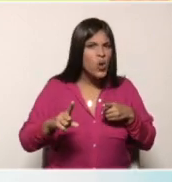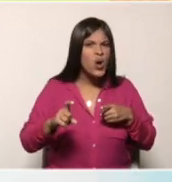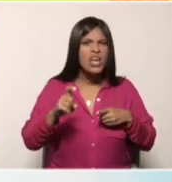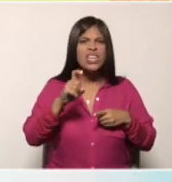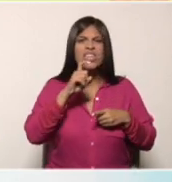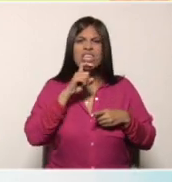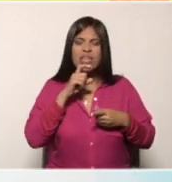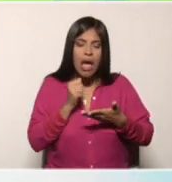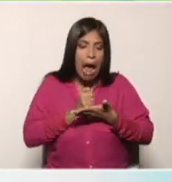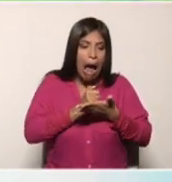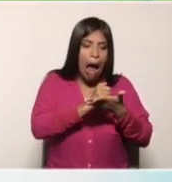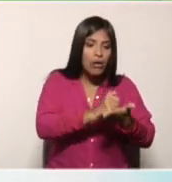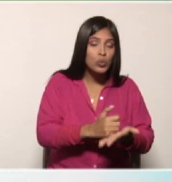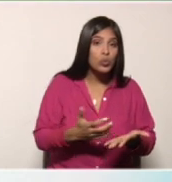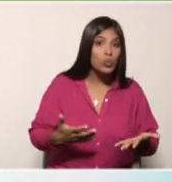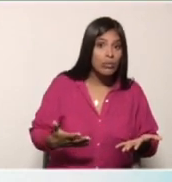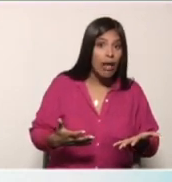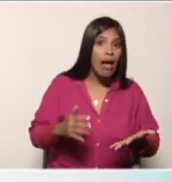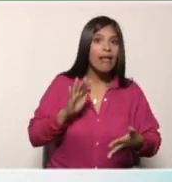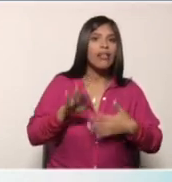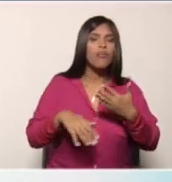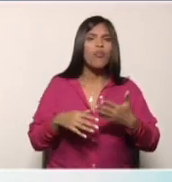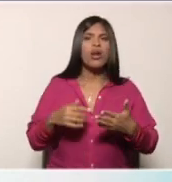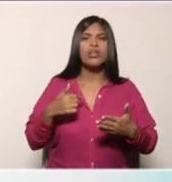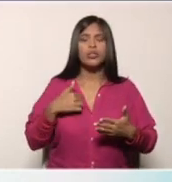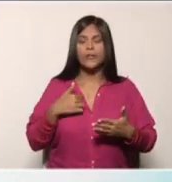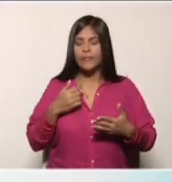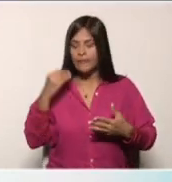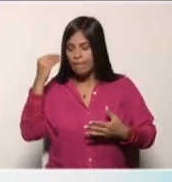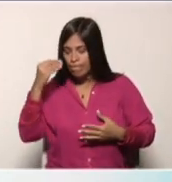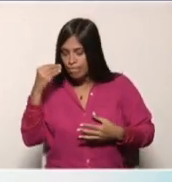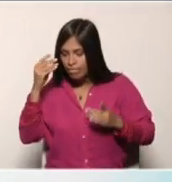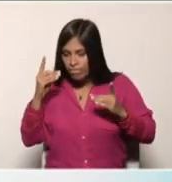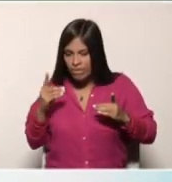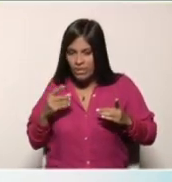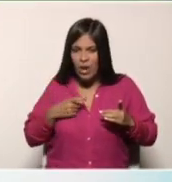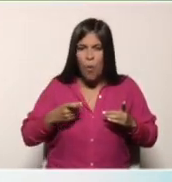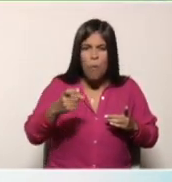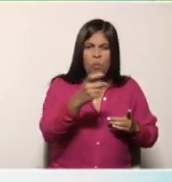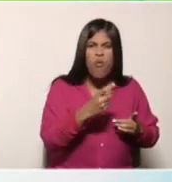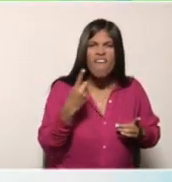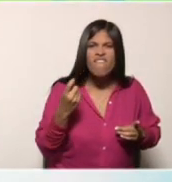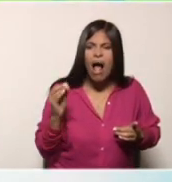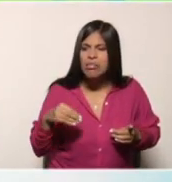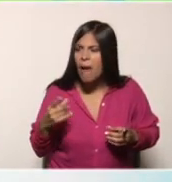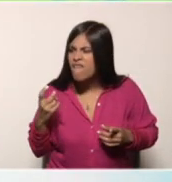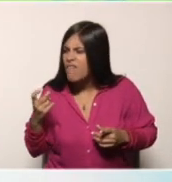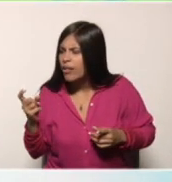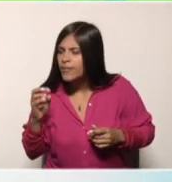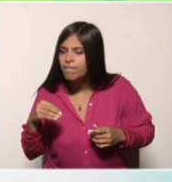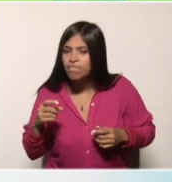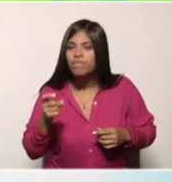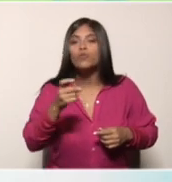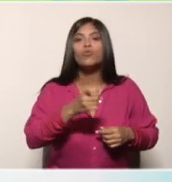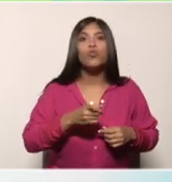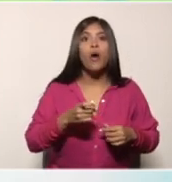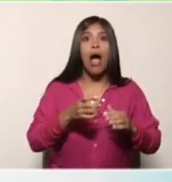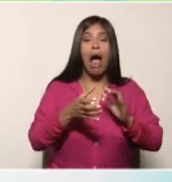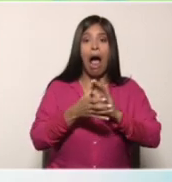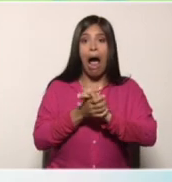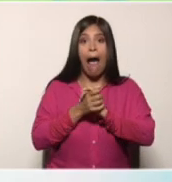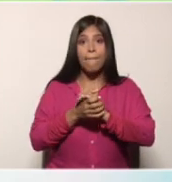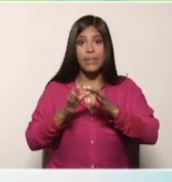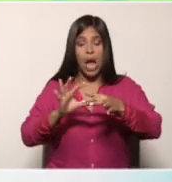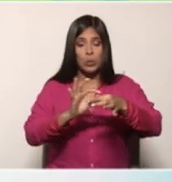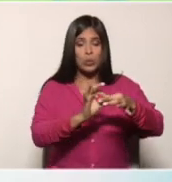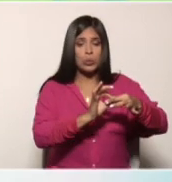¿quién les podría ayudar? Así que decidieron salir en busca de aquello que les faltaba. Estas amigas nunca se